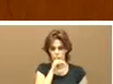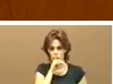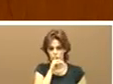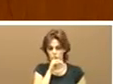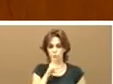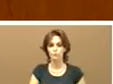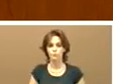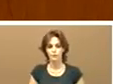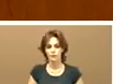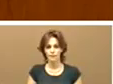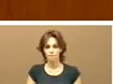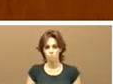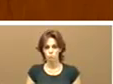palabra